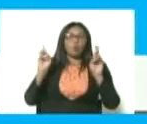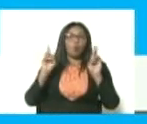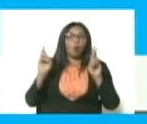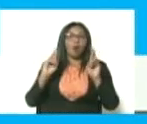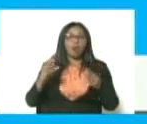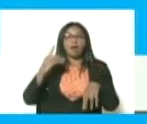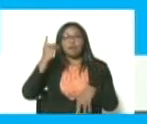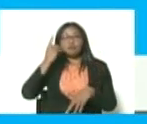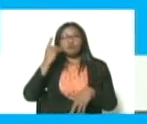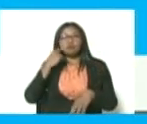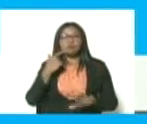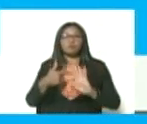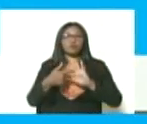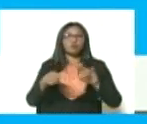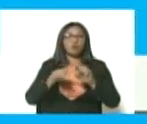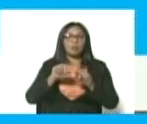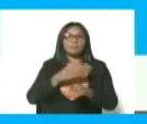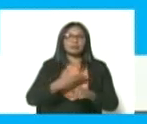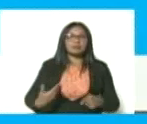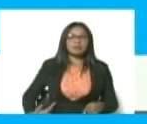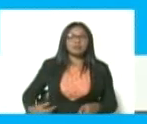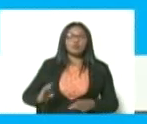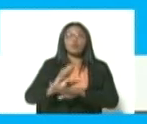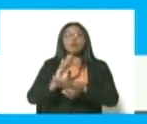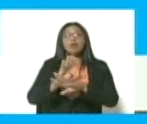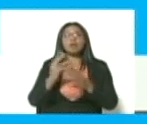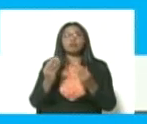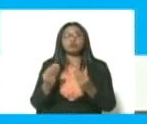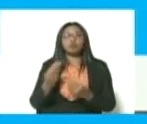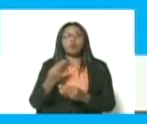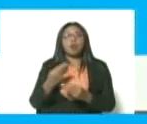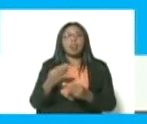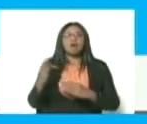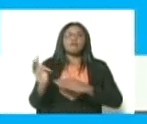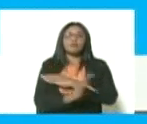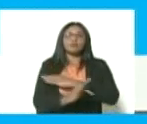en serio su papel de presidente y protegiera la frontera de Colombia.